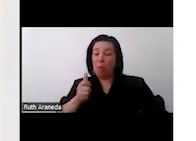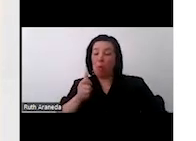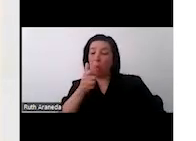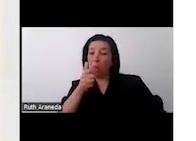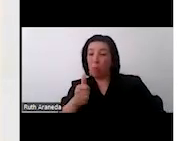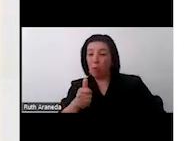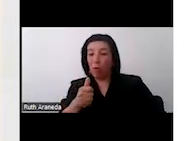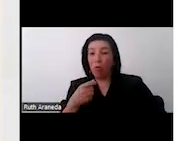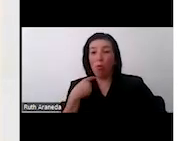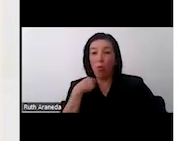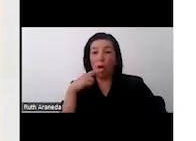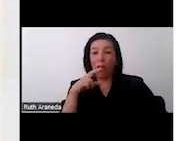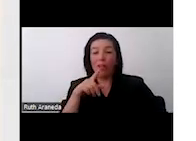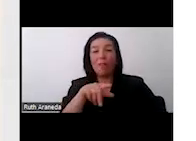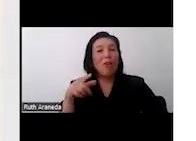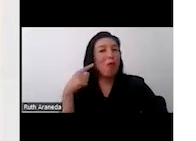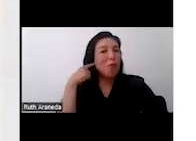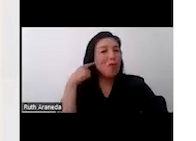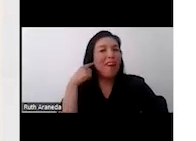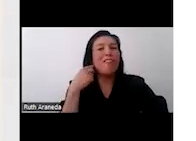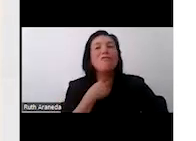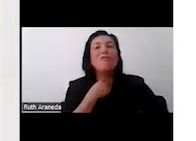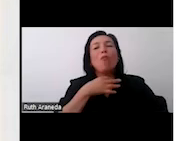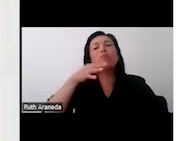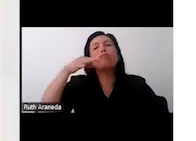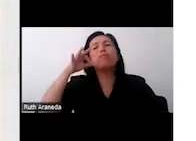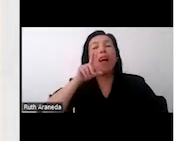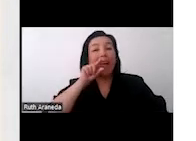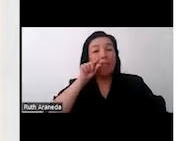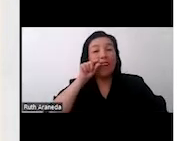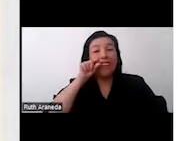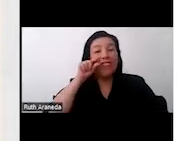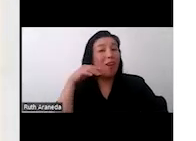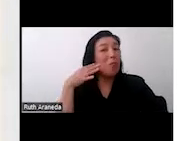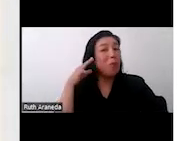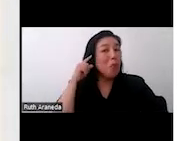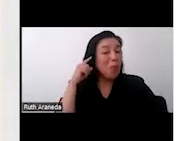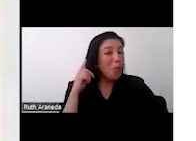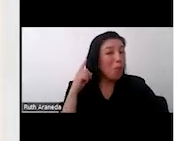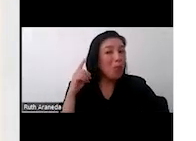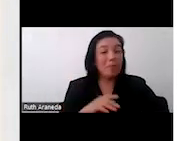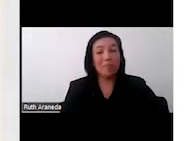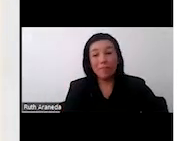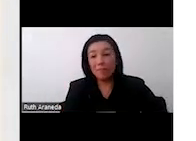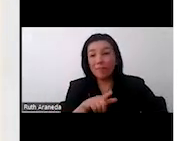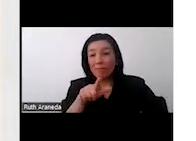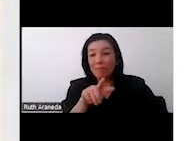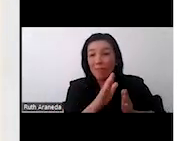se puede escuchar el canto del ave. Entonces, la idea de este libro es que no solamente